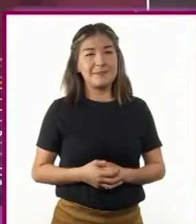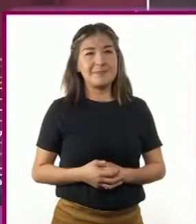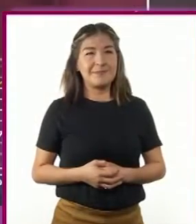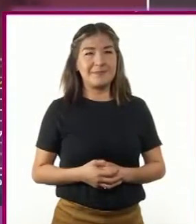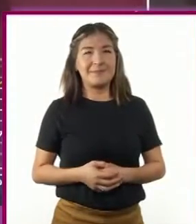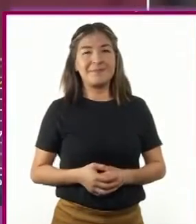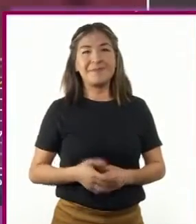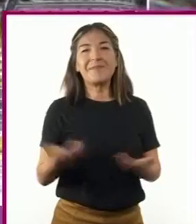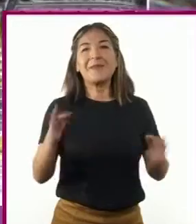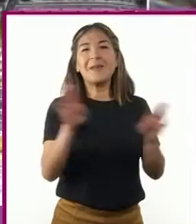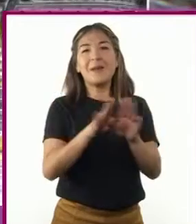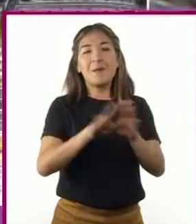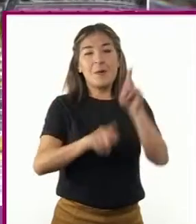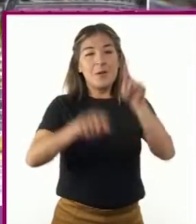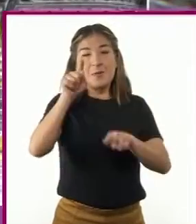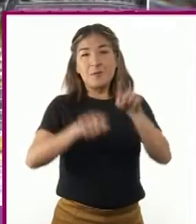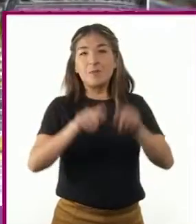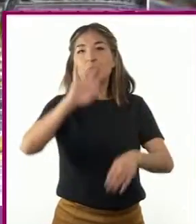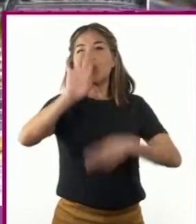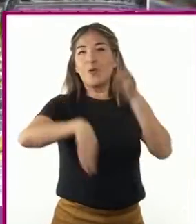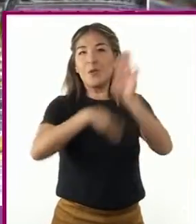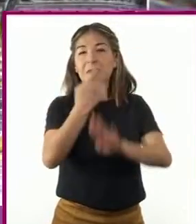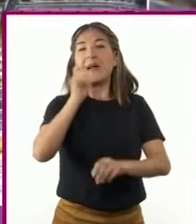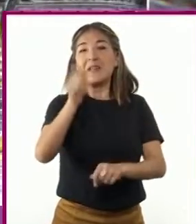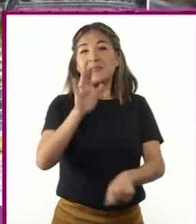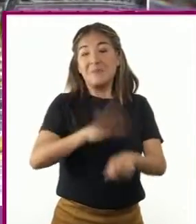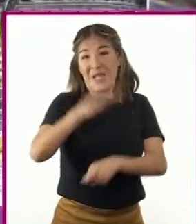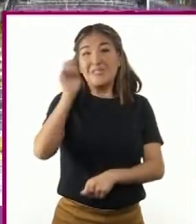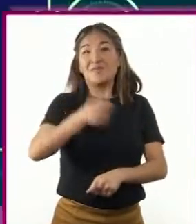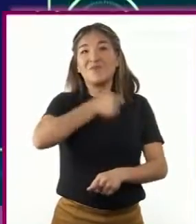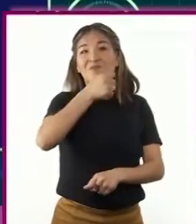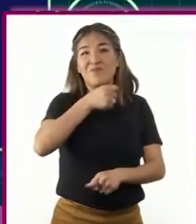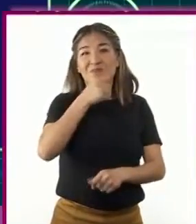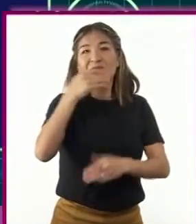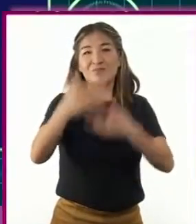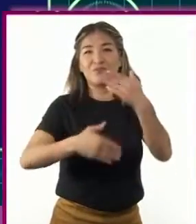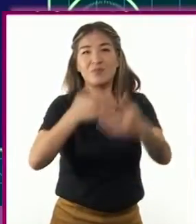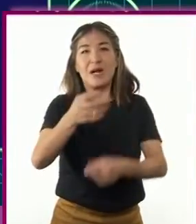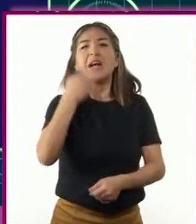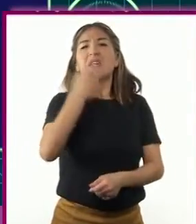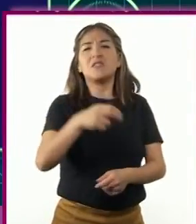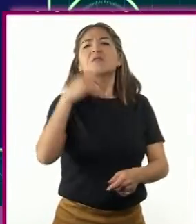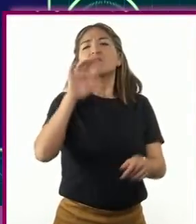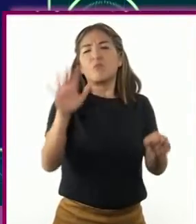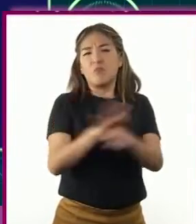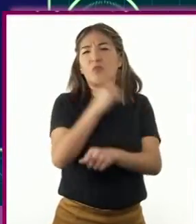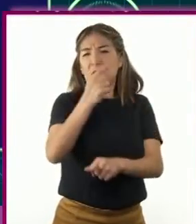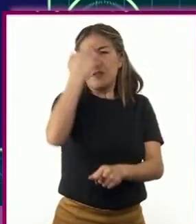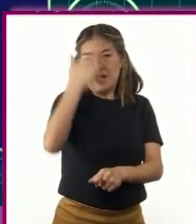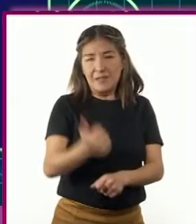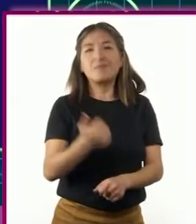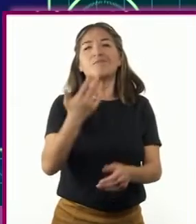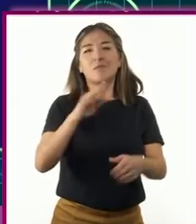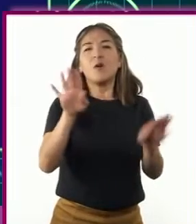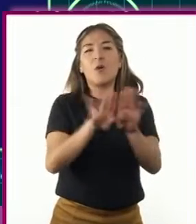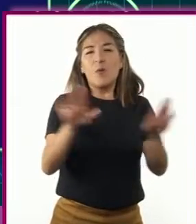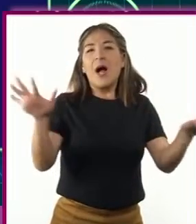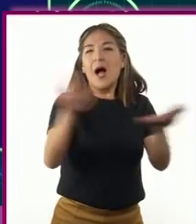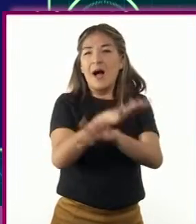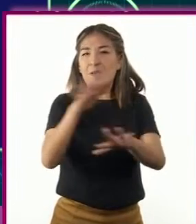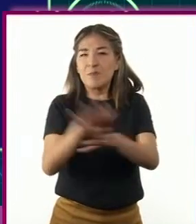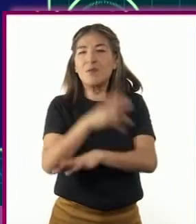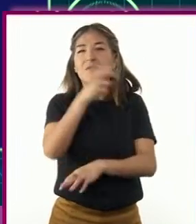A escala mundial, el número de ancianos se incrementa paulatinamente. Este proceso se deriva de los cambios en la estructura de la